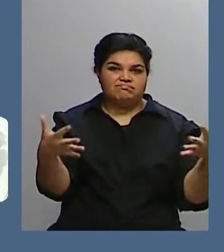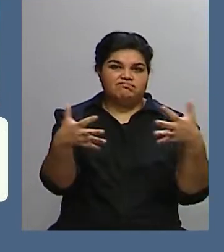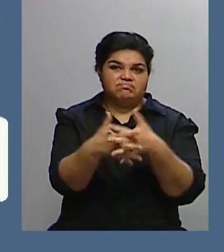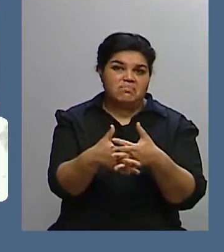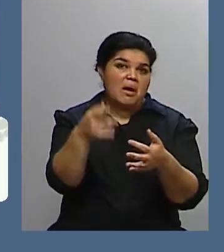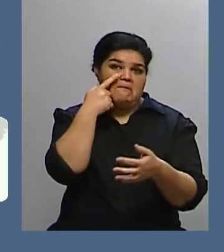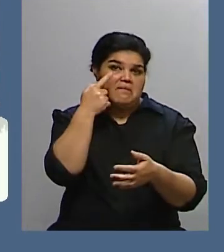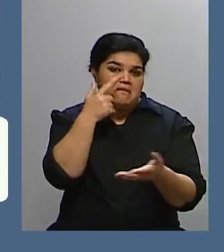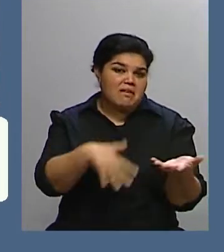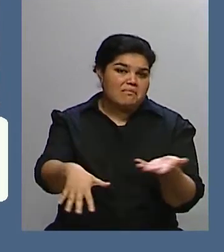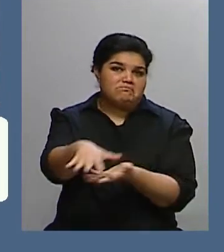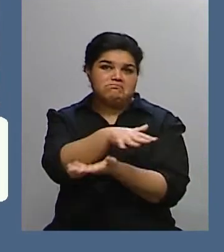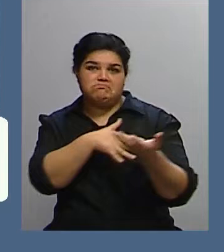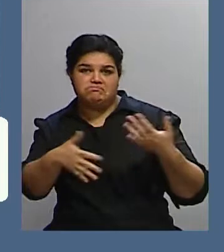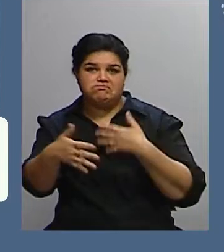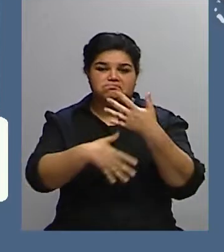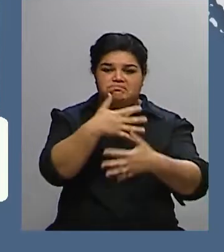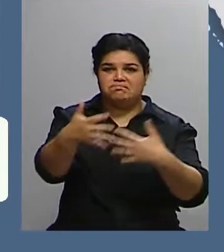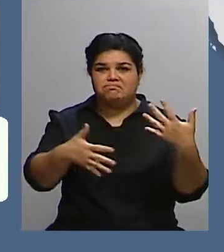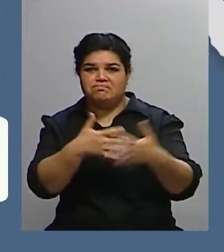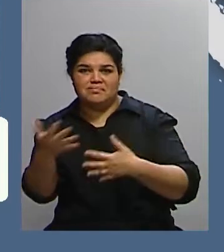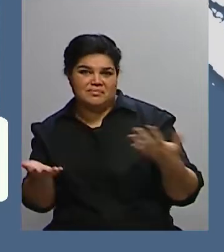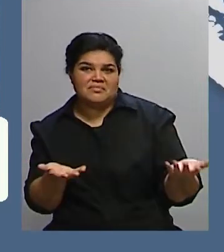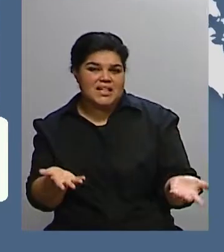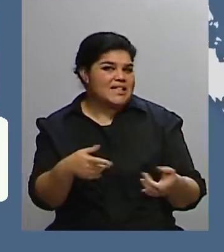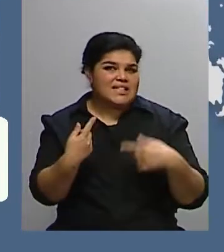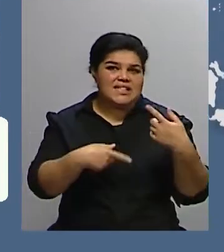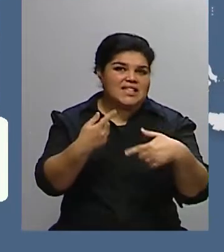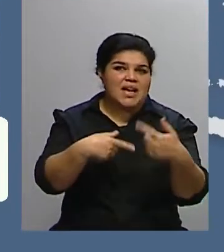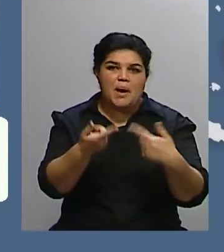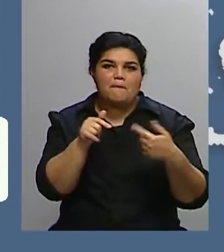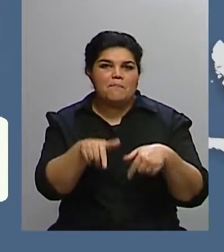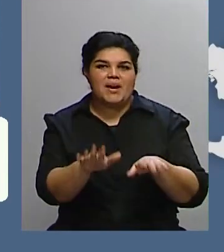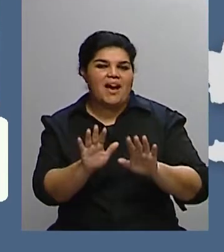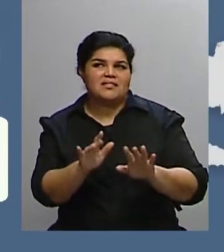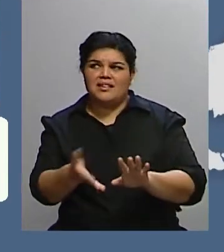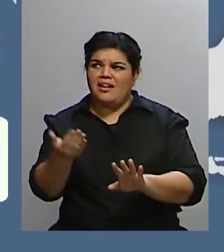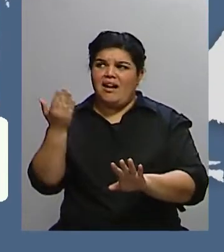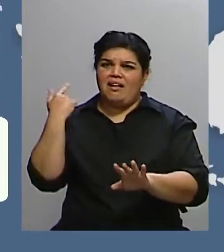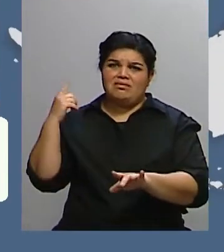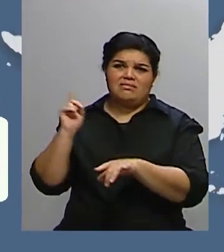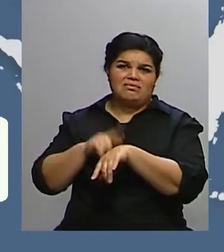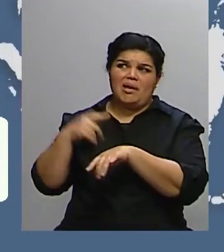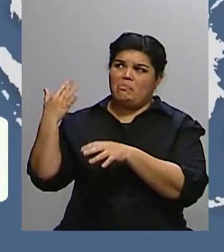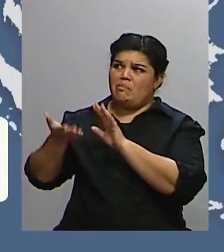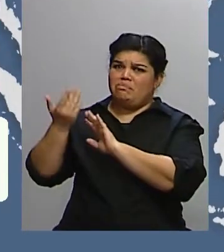conviven y se integran en muchos intercambios desde hace mucho tiempo, sobre todo